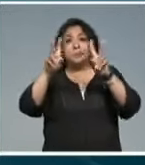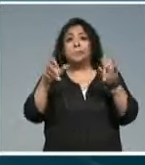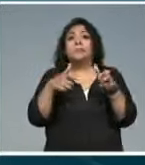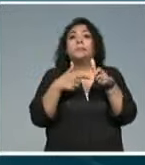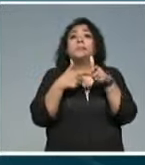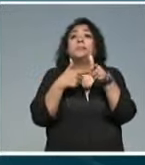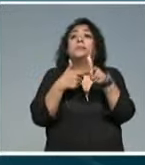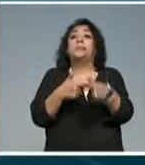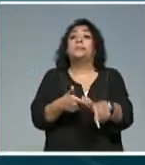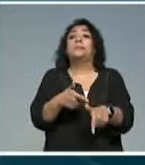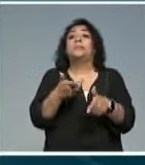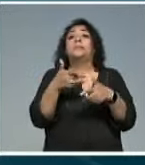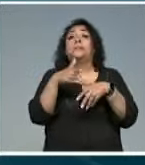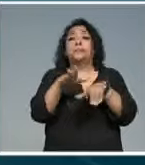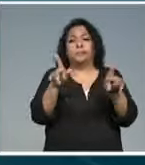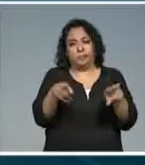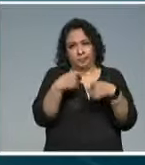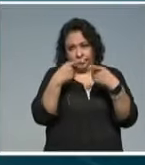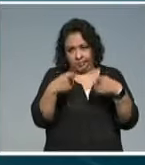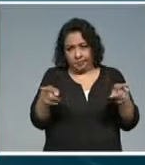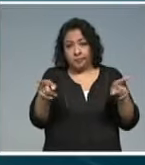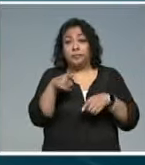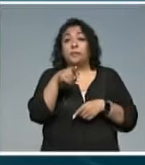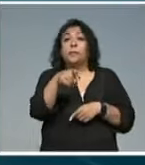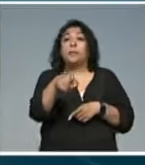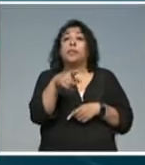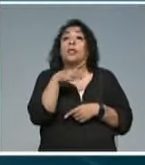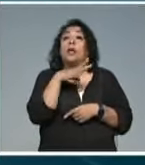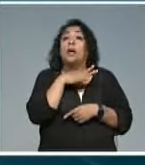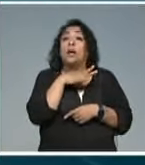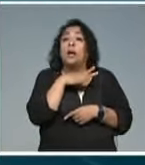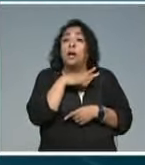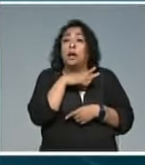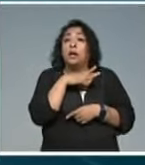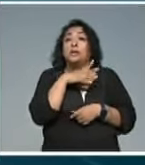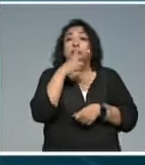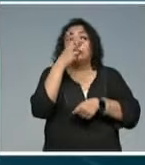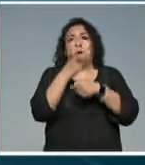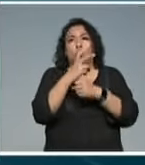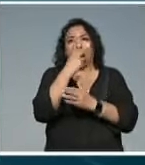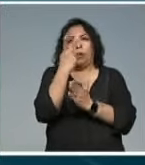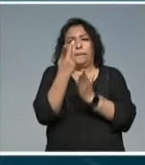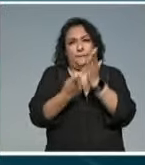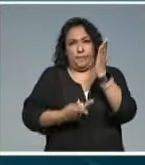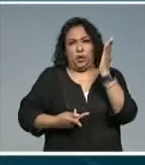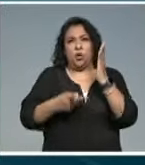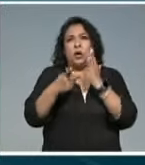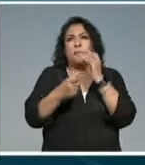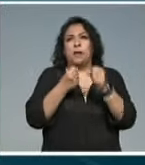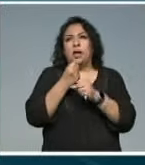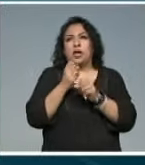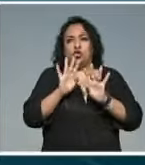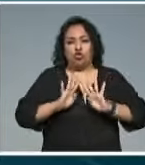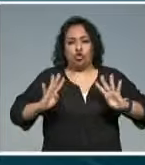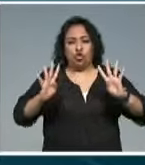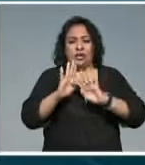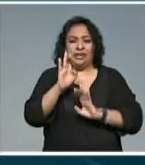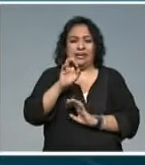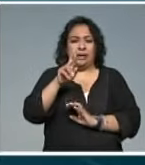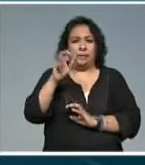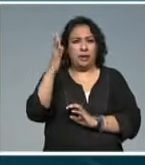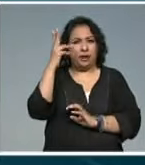si les parece, de música, porque tenemos el segundo programa del año de la Orquesta de Cámara de